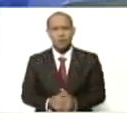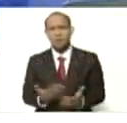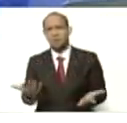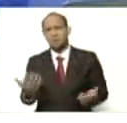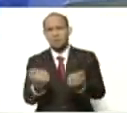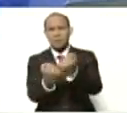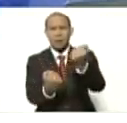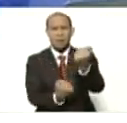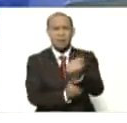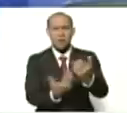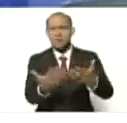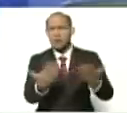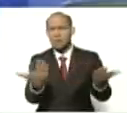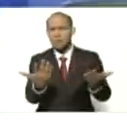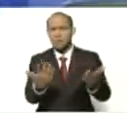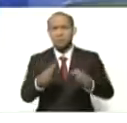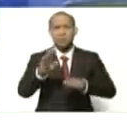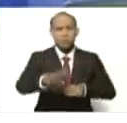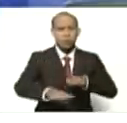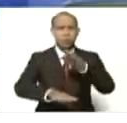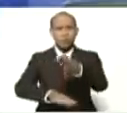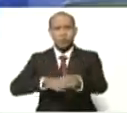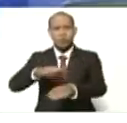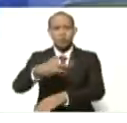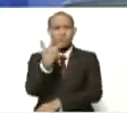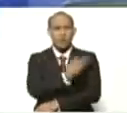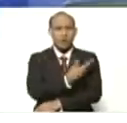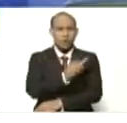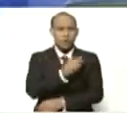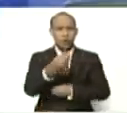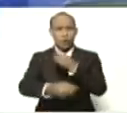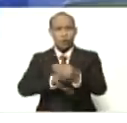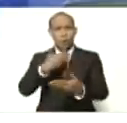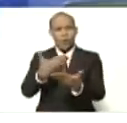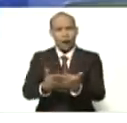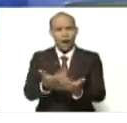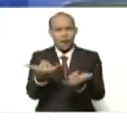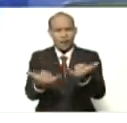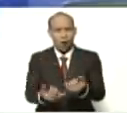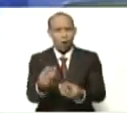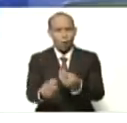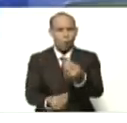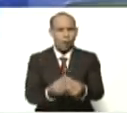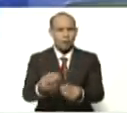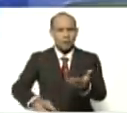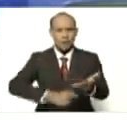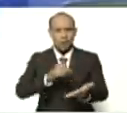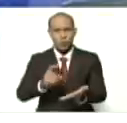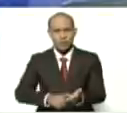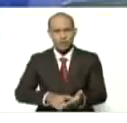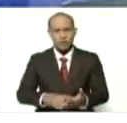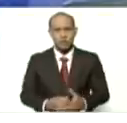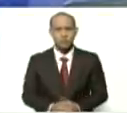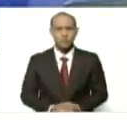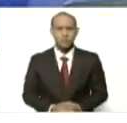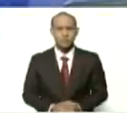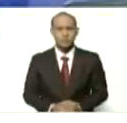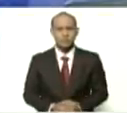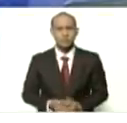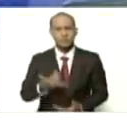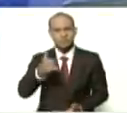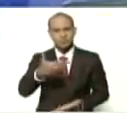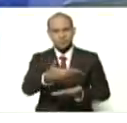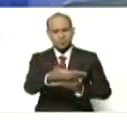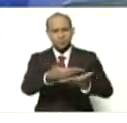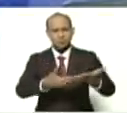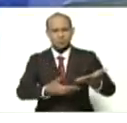avanzar en la vacunación como lo hemos avanzado la vacunación aquí está con